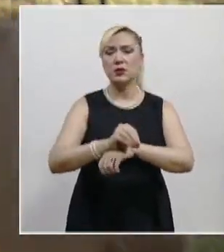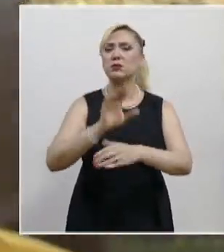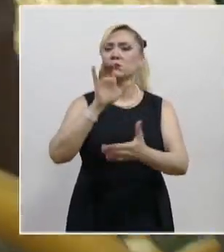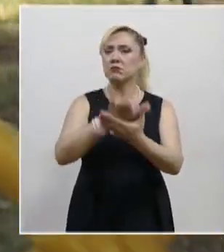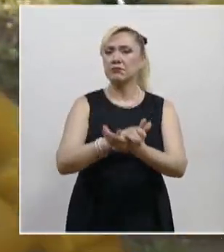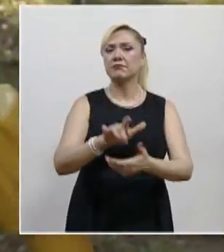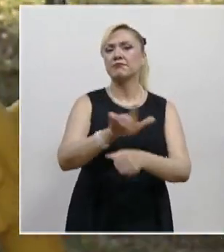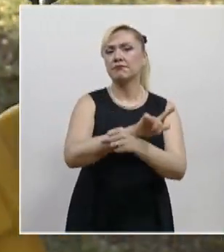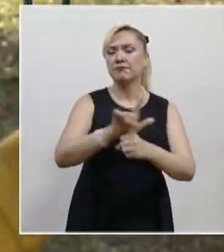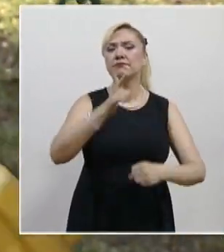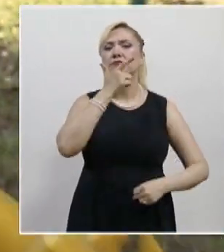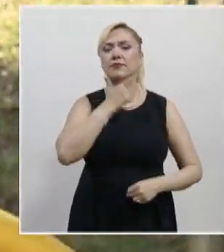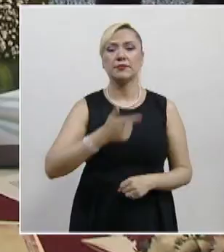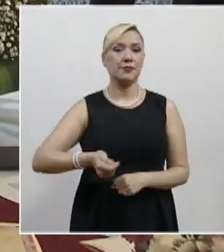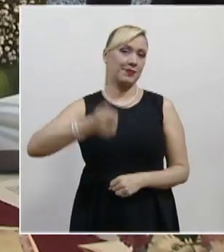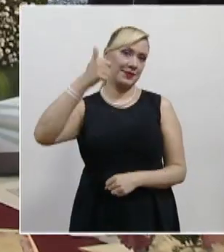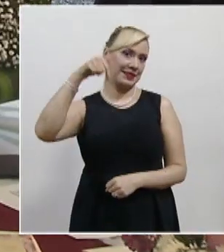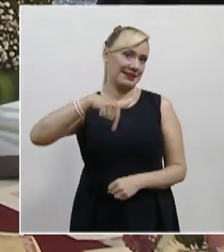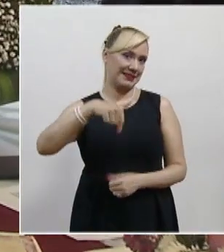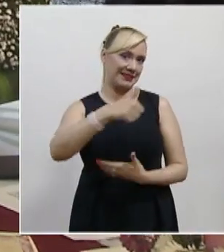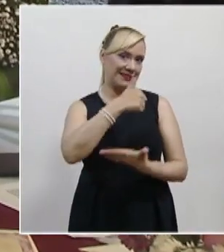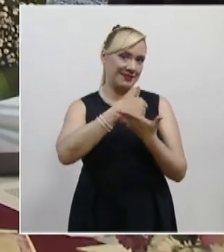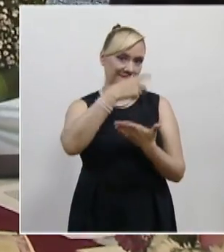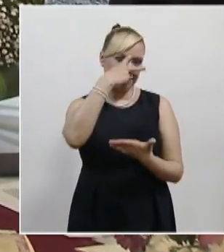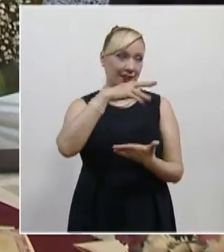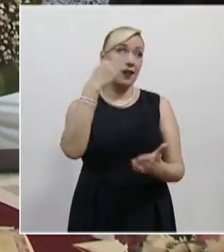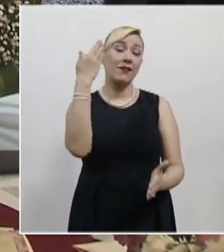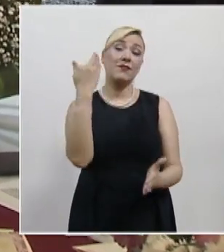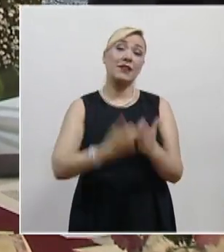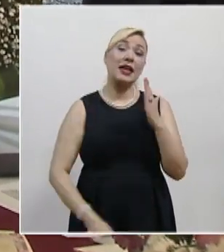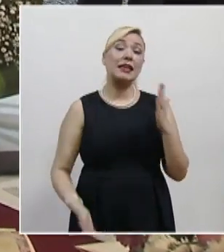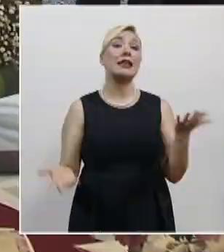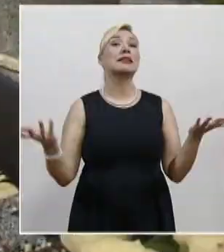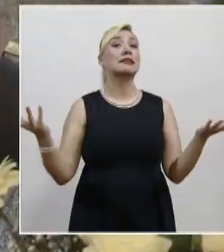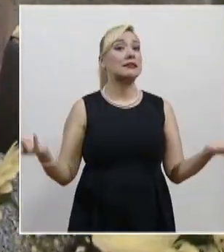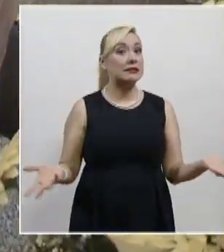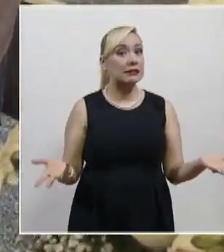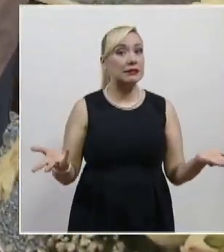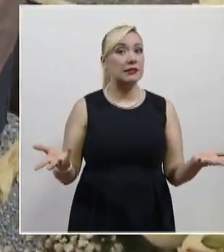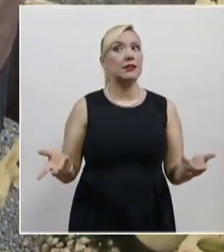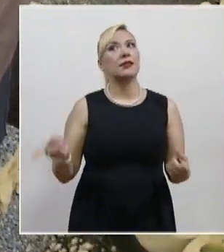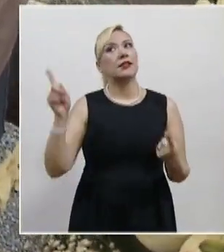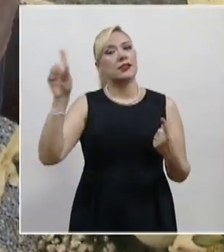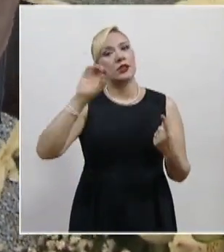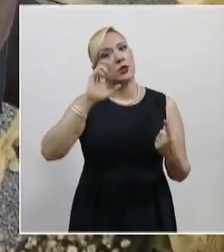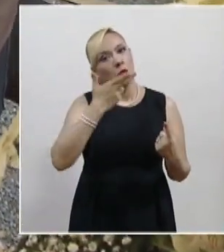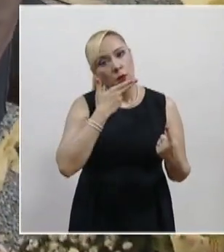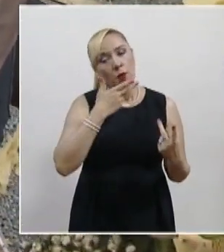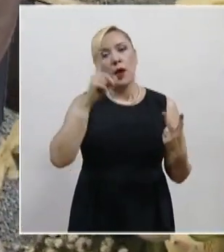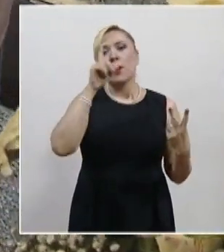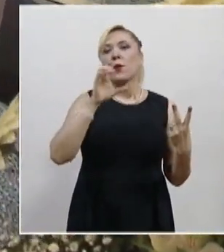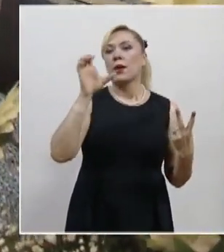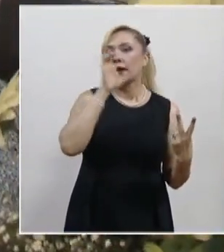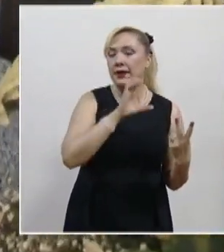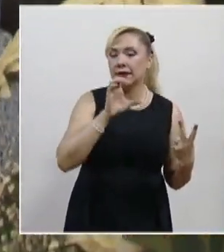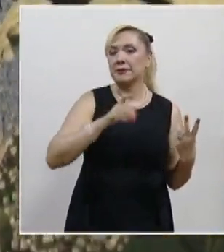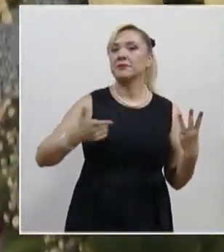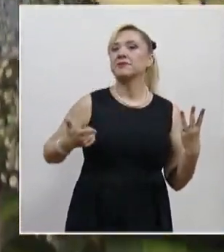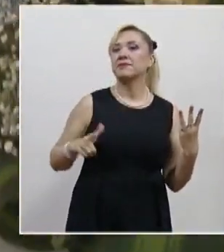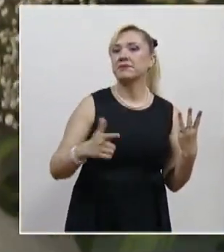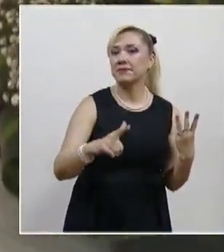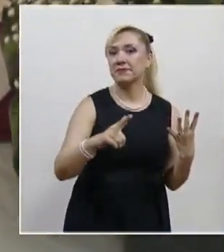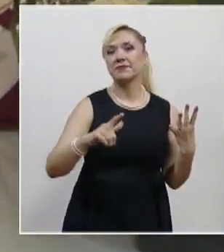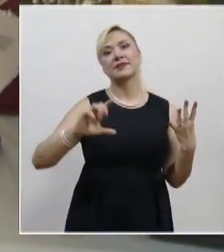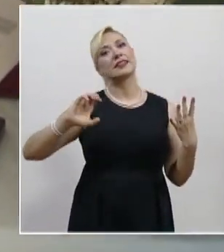La primera fue la Ciudad de México. Solo falta que armonicen sus legislaciones civiles en la materia Chihuahua, Aguascalientes, Guanajuato